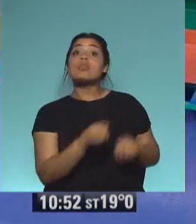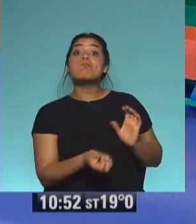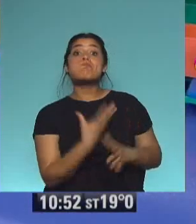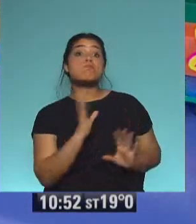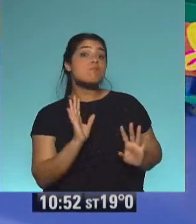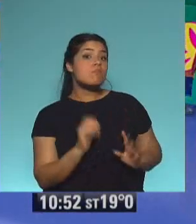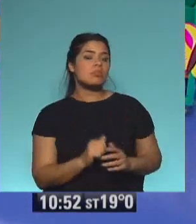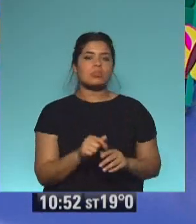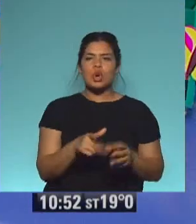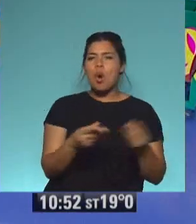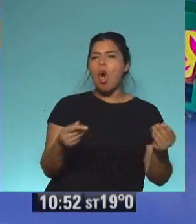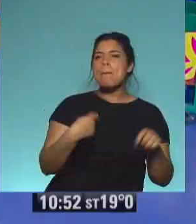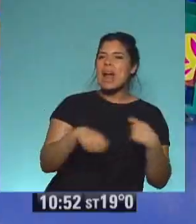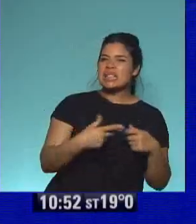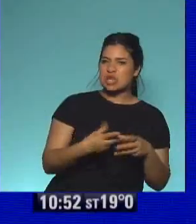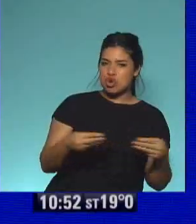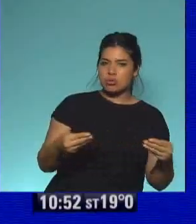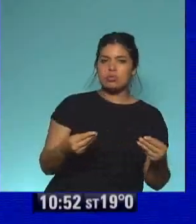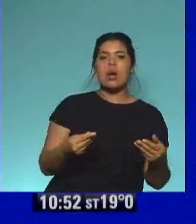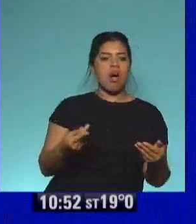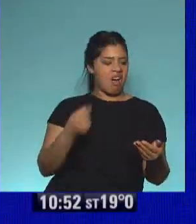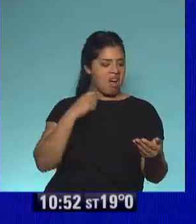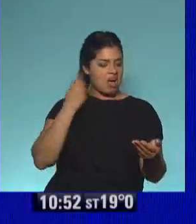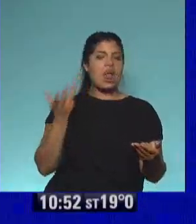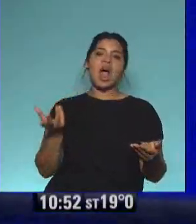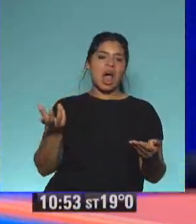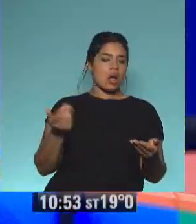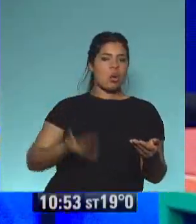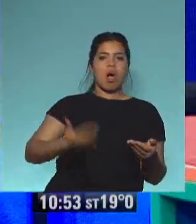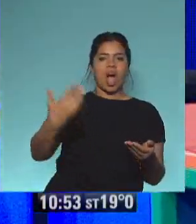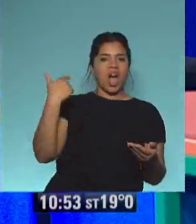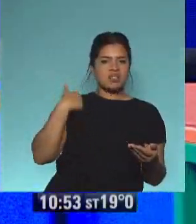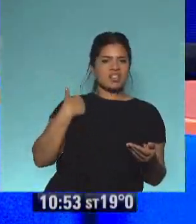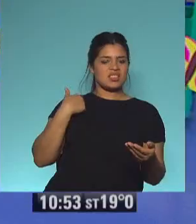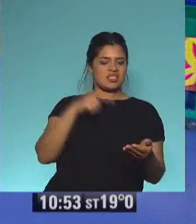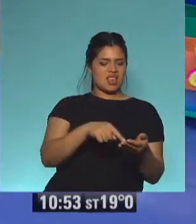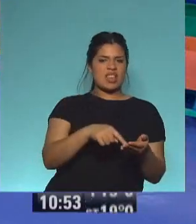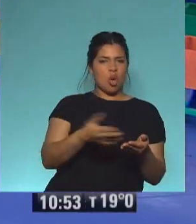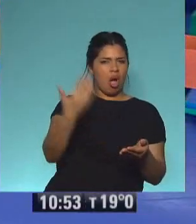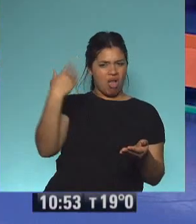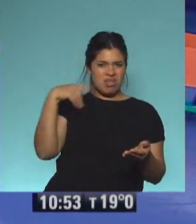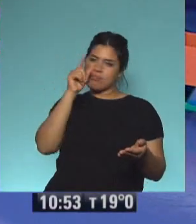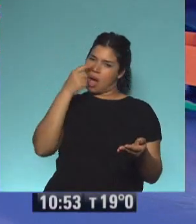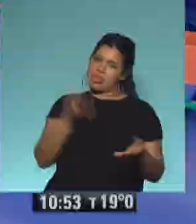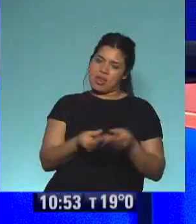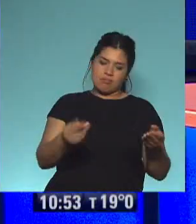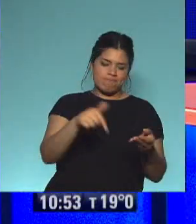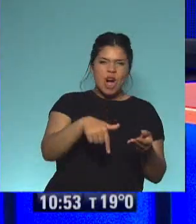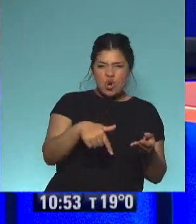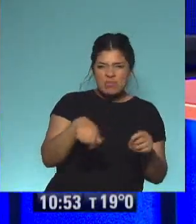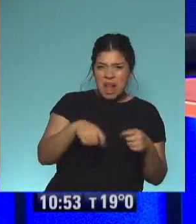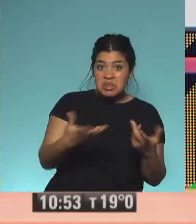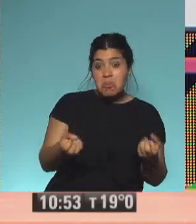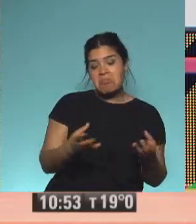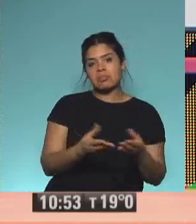como es plástico. Plástico. Ah, eso, claro, en mi época esto se hacía con cuatro quebrachos. Sí. Ah, claro. Bueno, por lo menos no usaba la palmera.